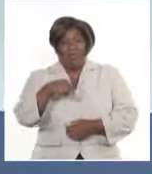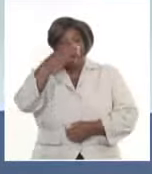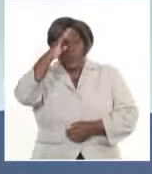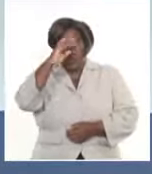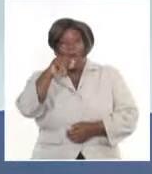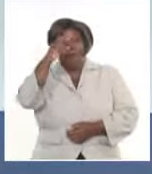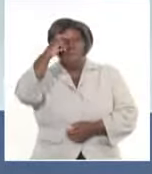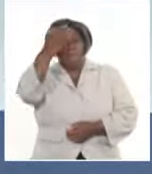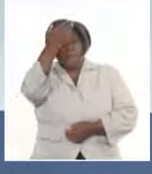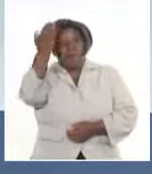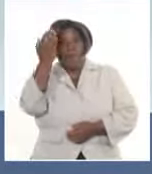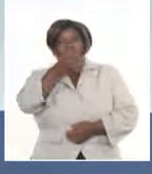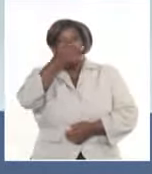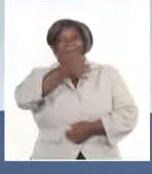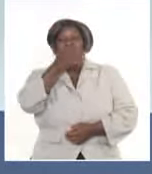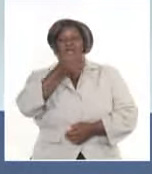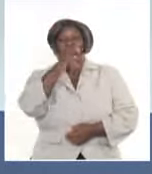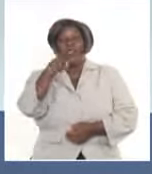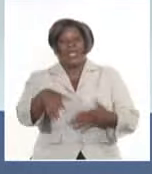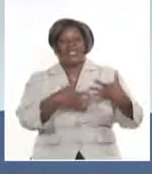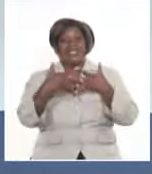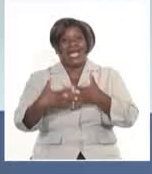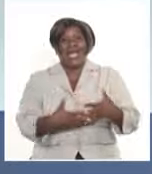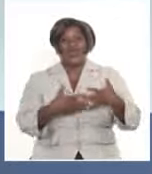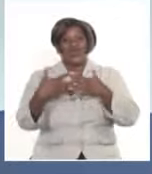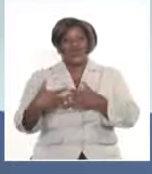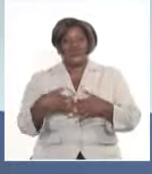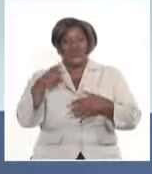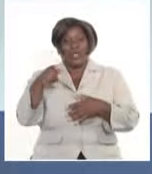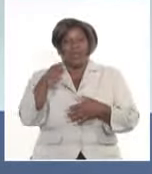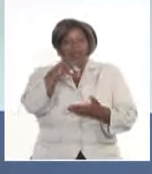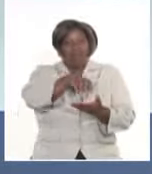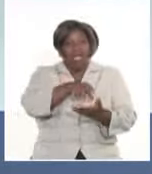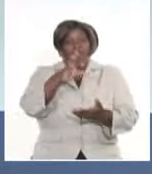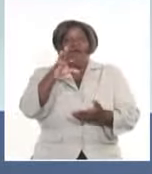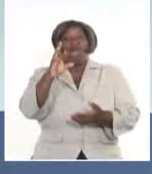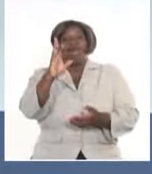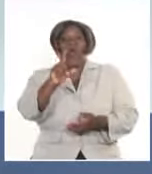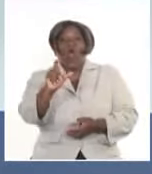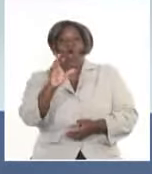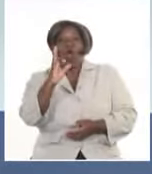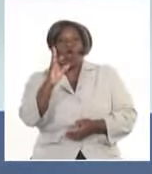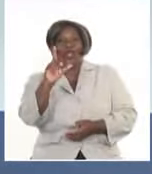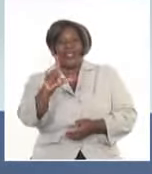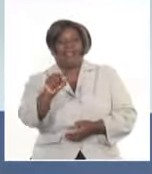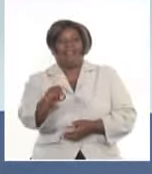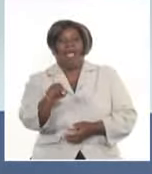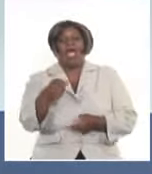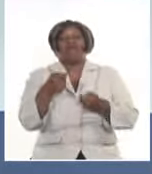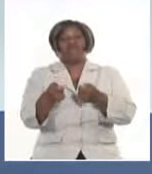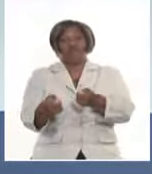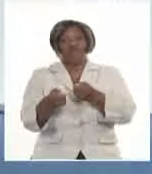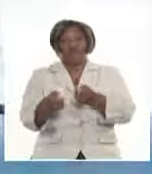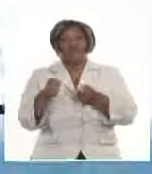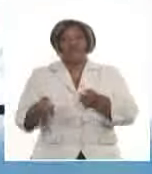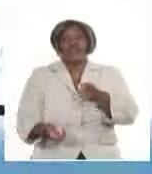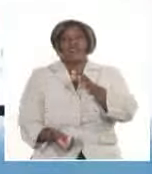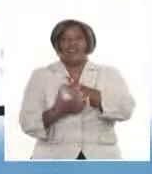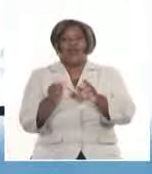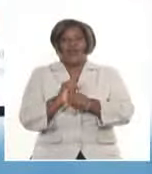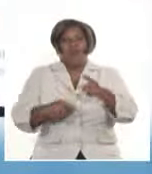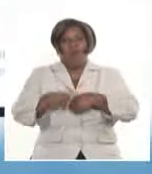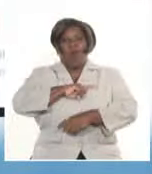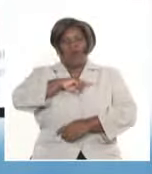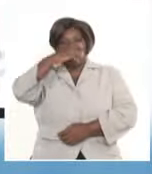que desde el territorio estadounidense de la Florida se instiga impunemente al terrorismo contra nuestro país. En su perfil en la red